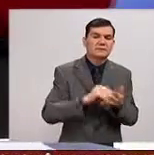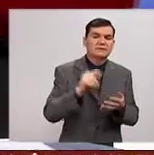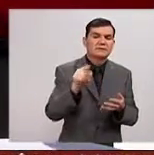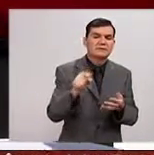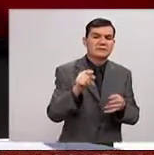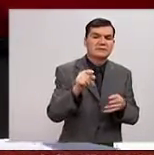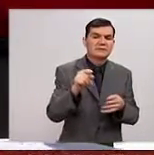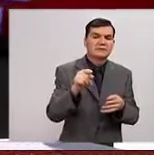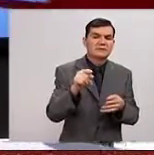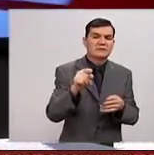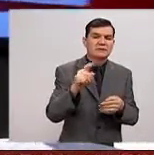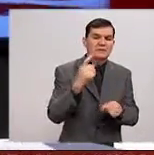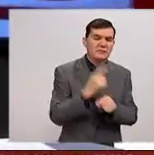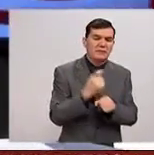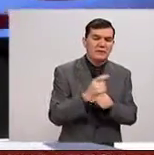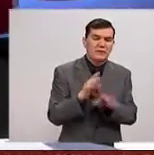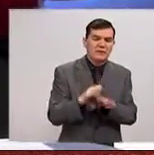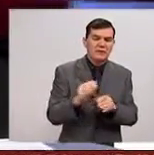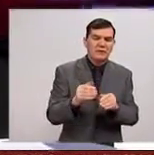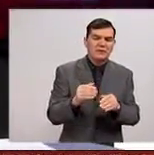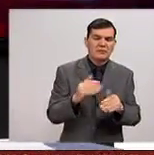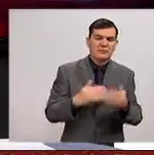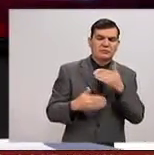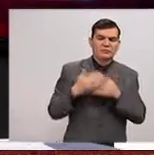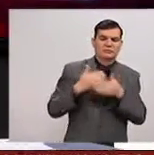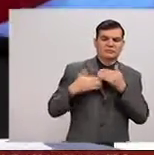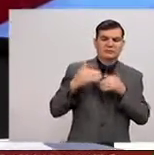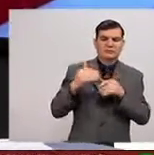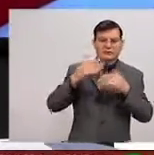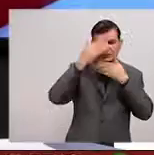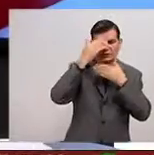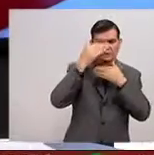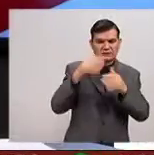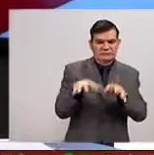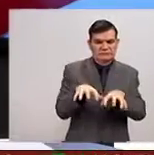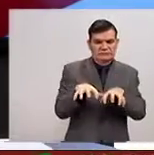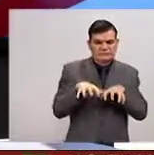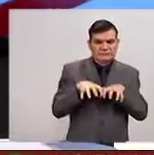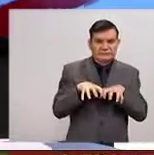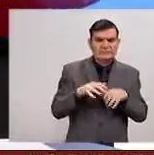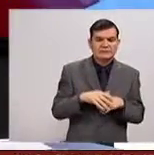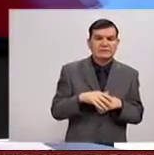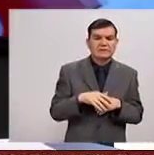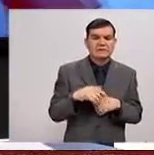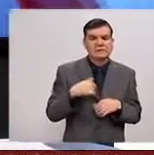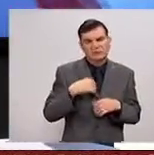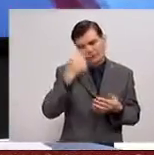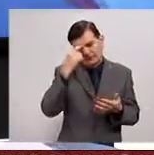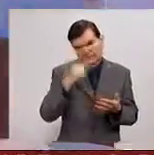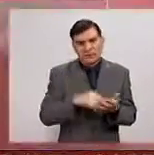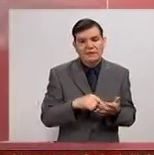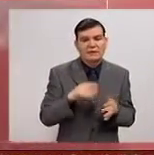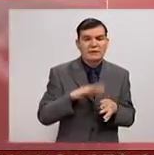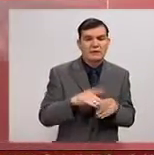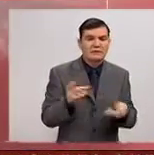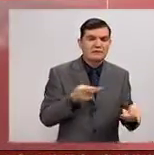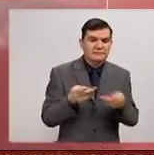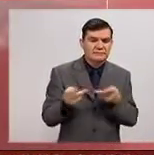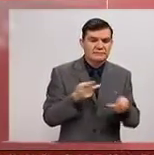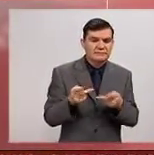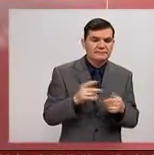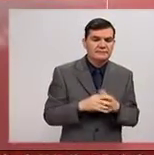porque empiezan a retroceder a los terroristas. ¿Cuál es tu opinión al respecto? Pero yo creo, Omar, que la